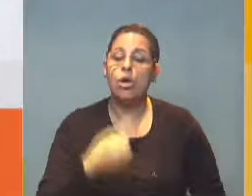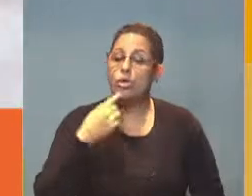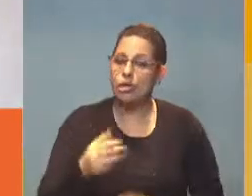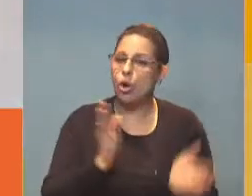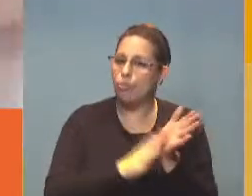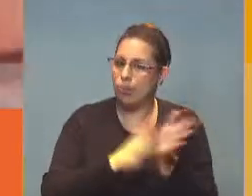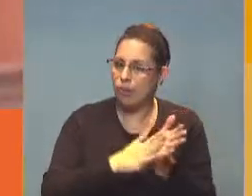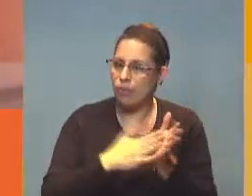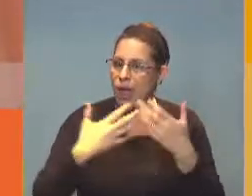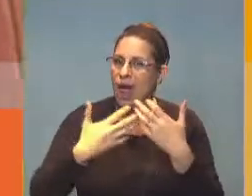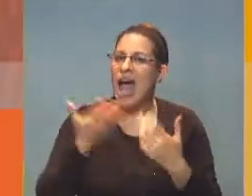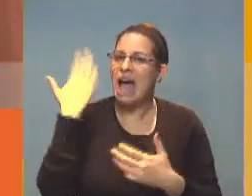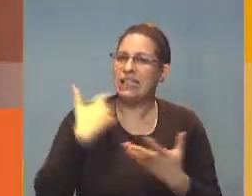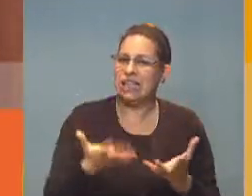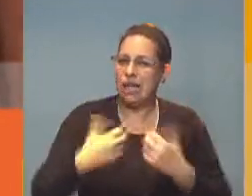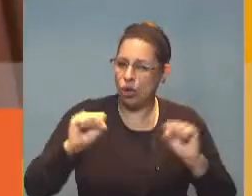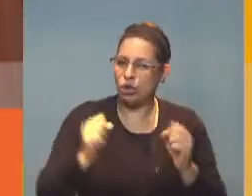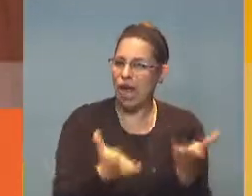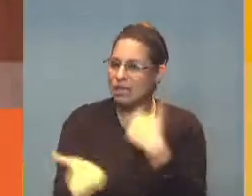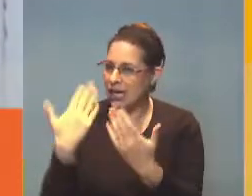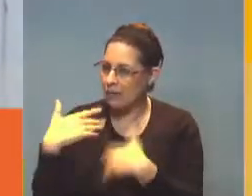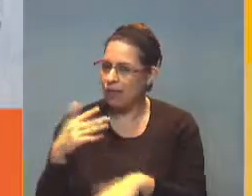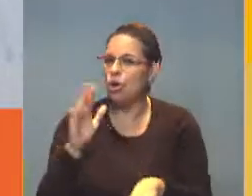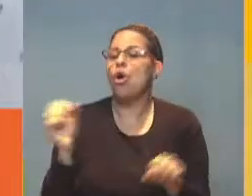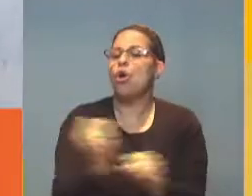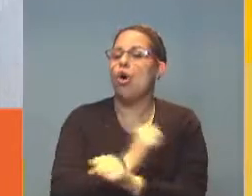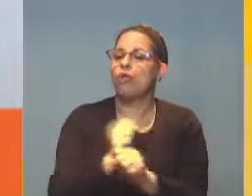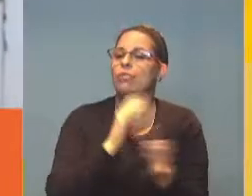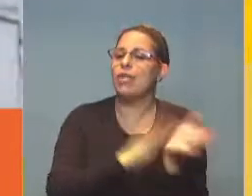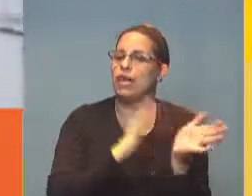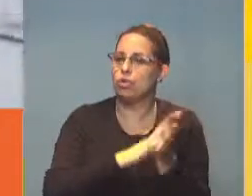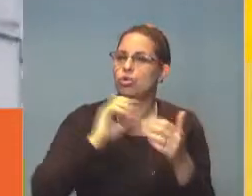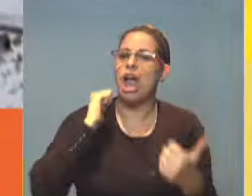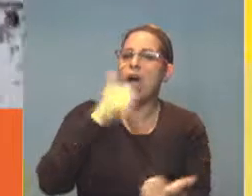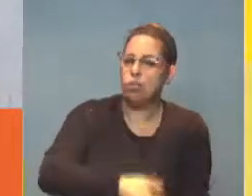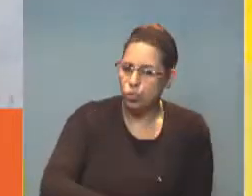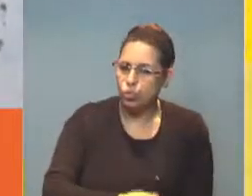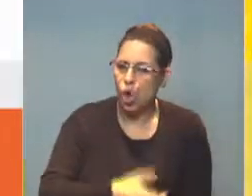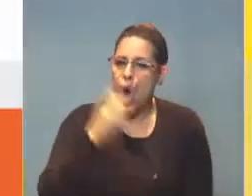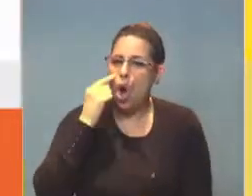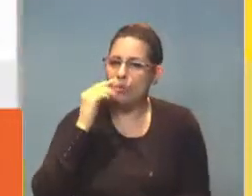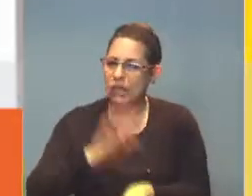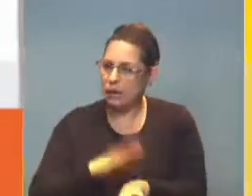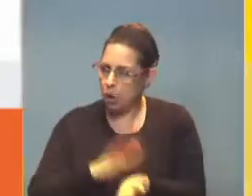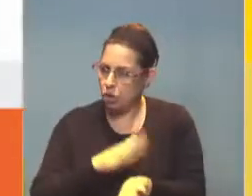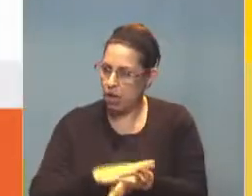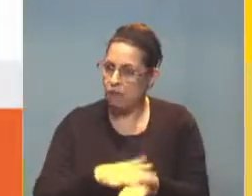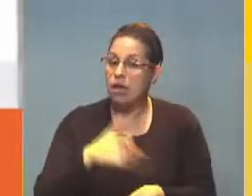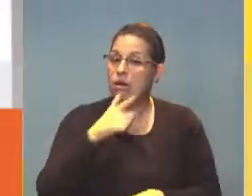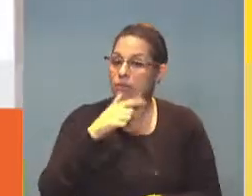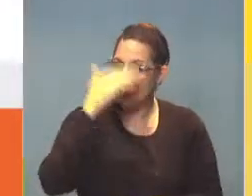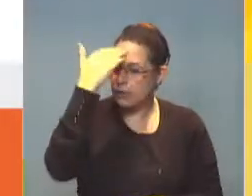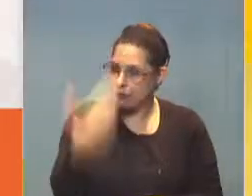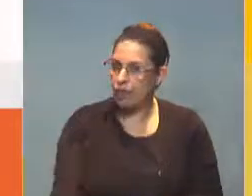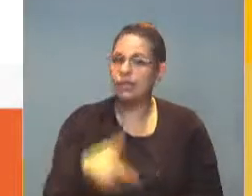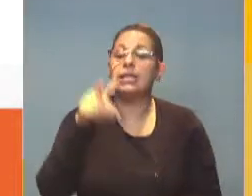pruebas halladas en el allanamiento parecen confirmar la denuncia de abusos sexuales cometidos por el letrado y que se estaría frente a la figura